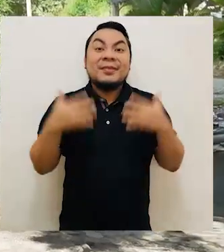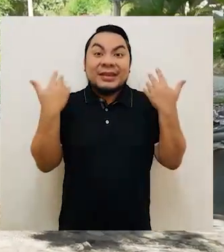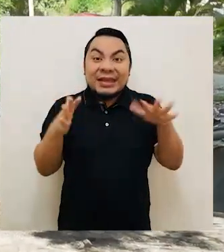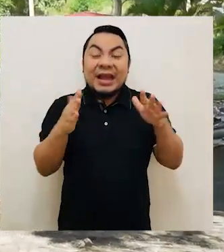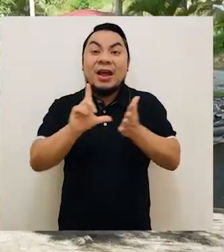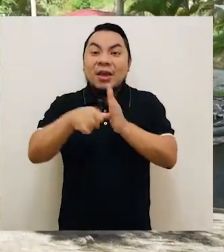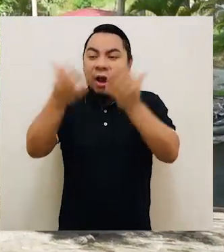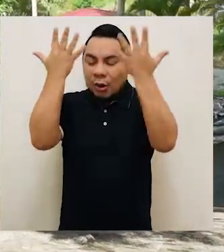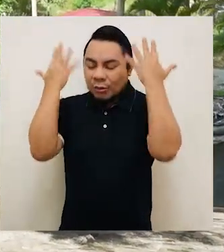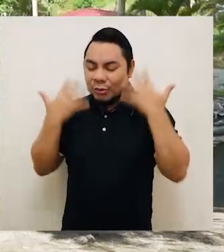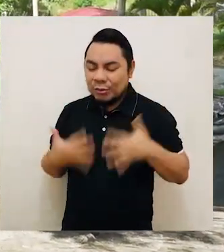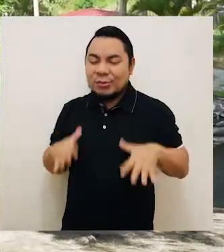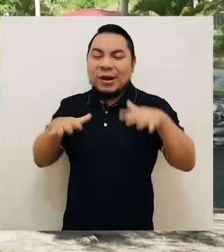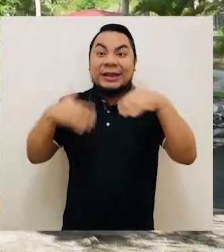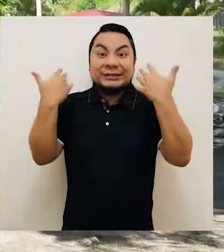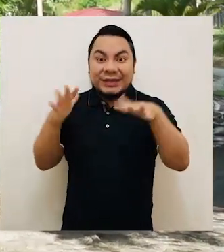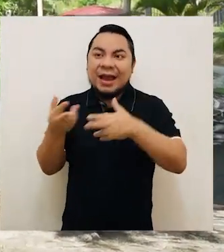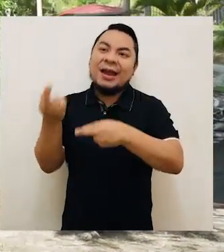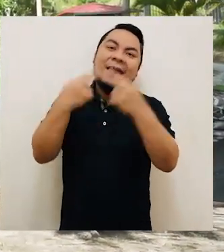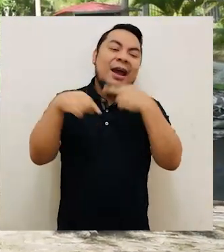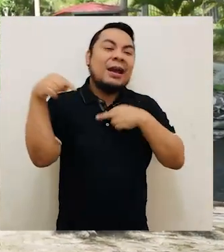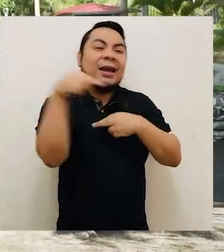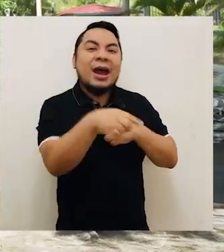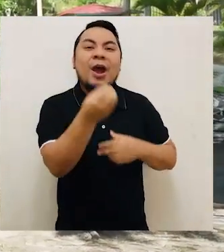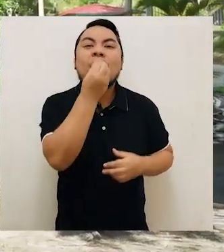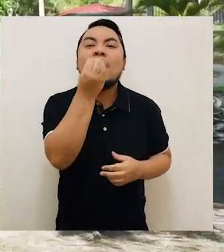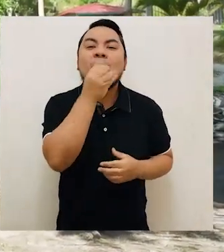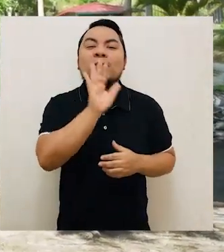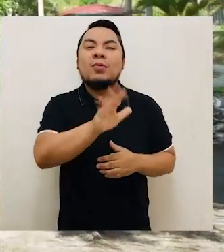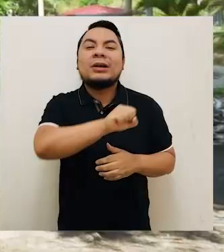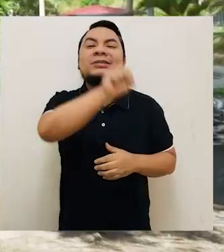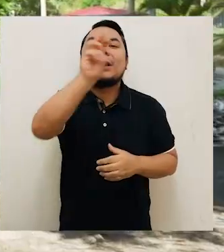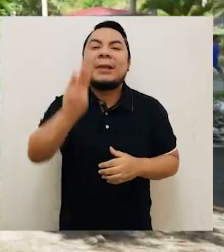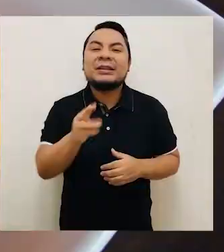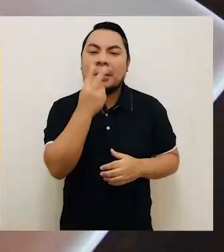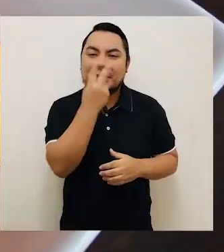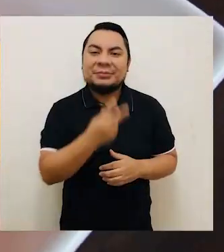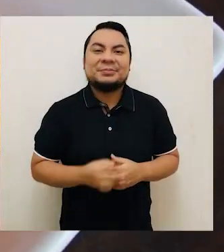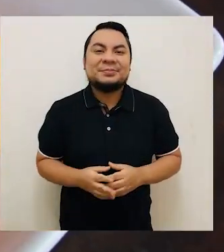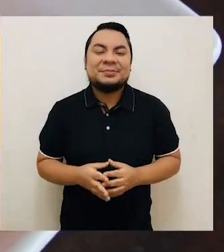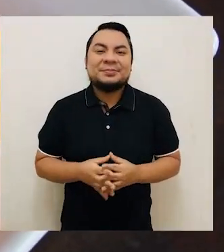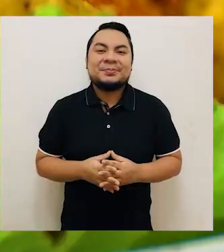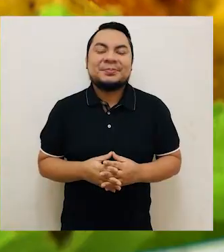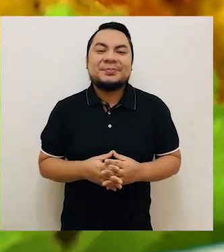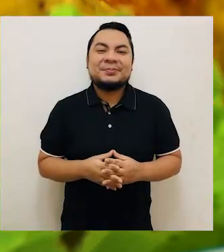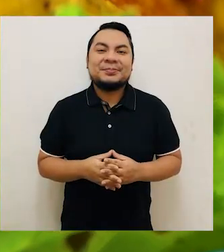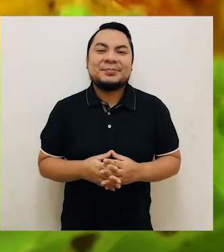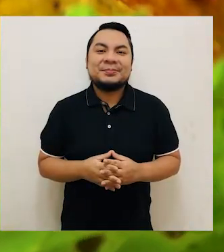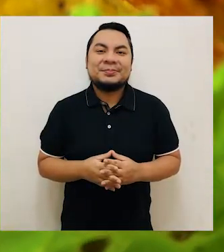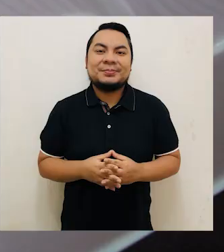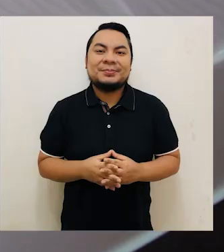Ahora sí, después de este chapuzón, llegó la hora de probar los platos típicos de San Martín.